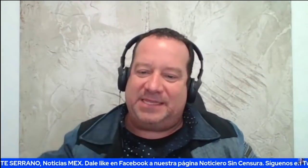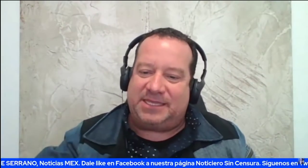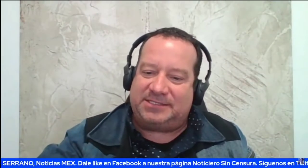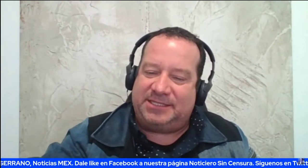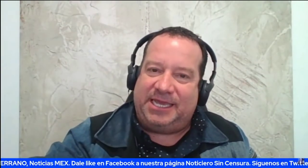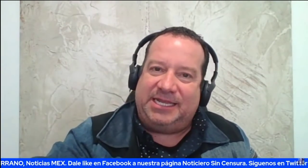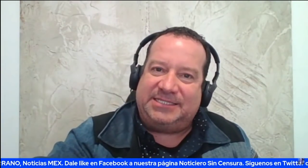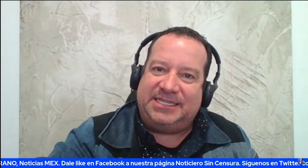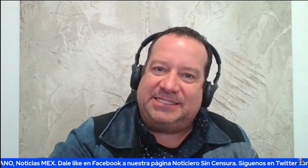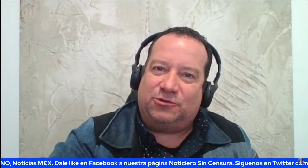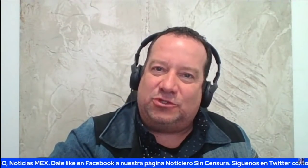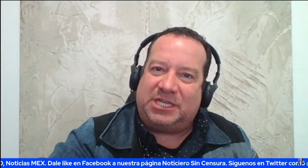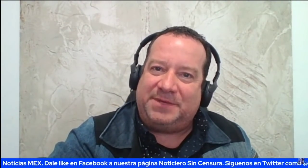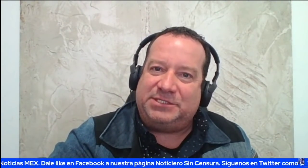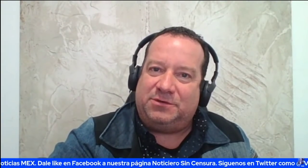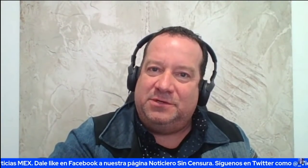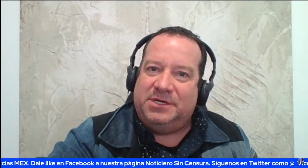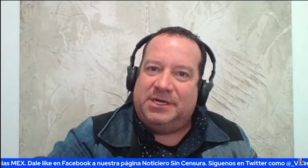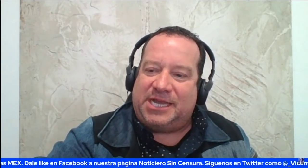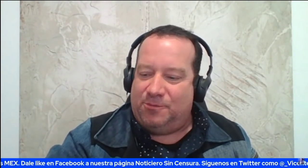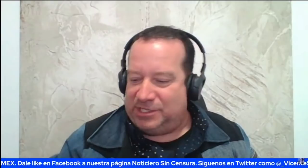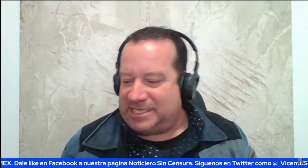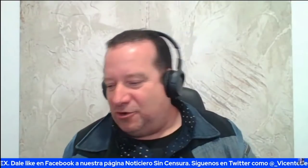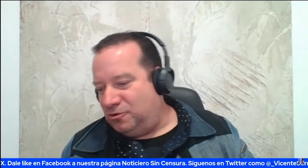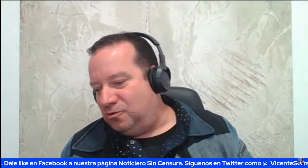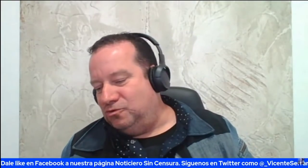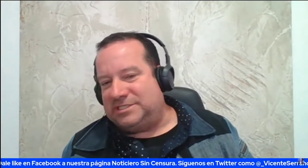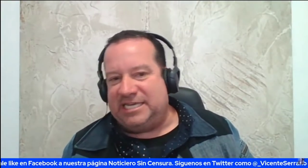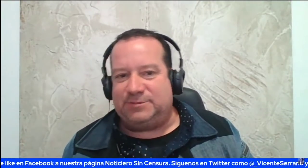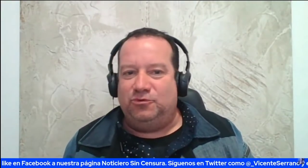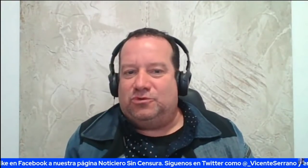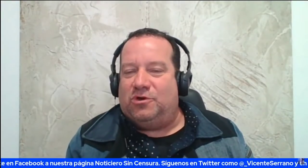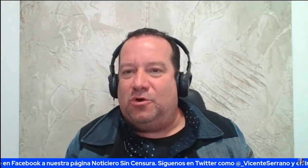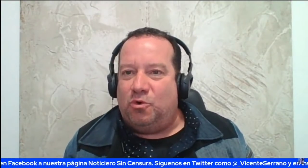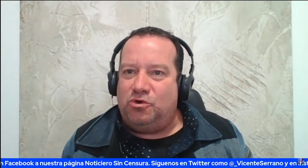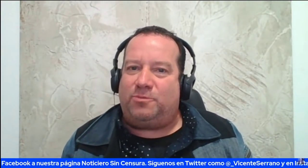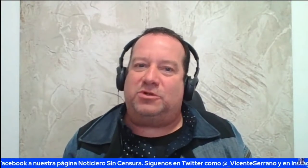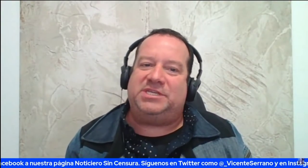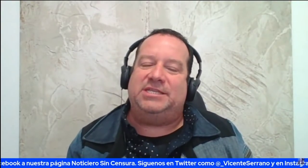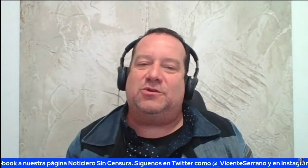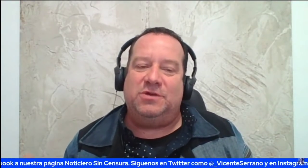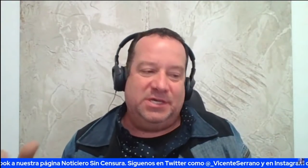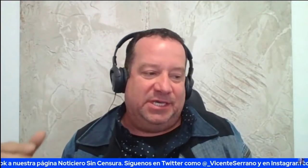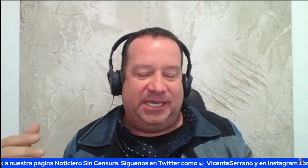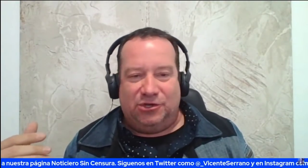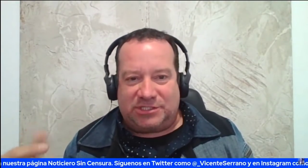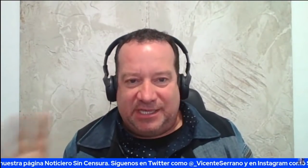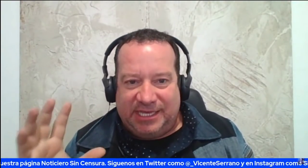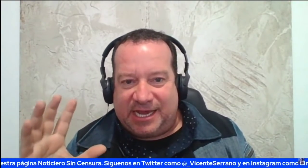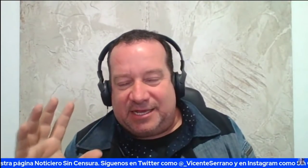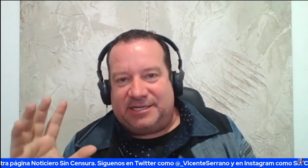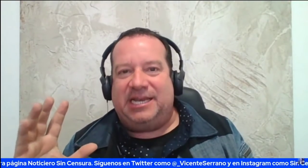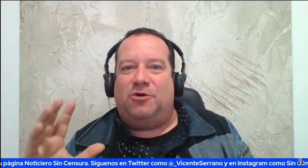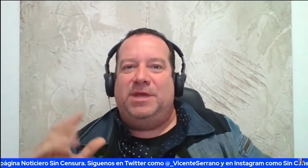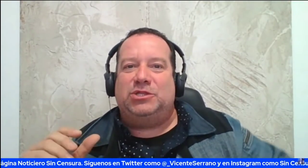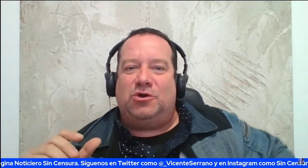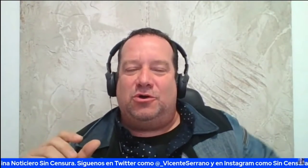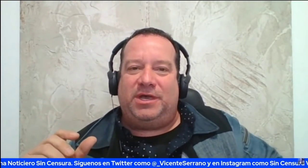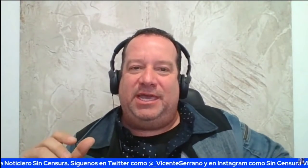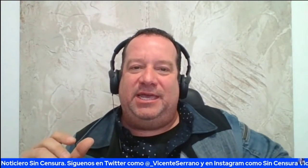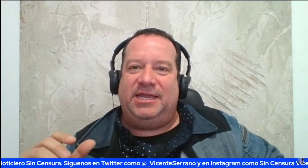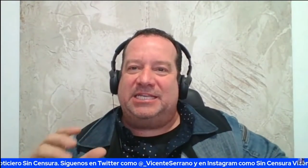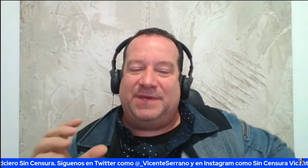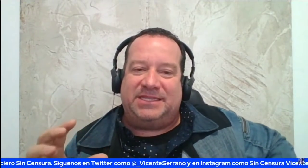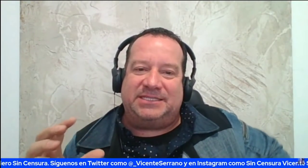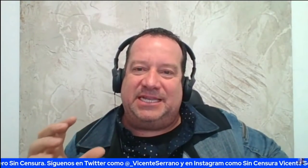de las ventas en las tiendas de autoservicio, que aumentaron un 6.1%, y no se diga el